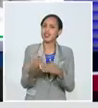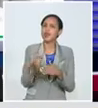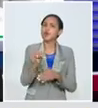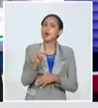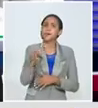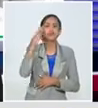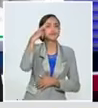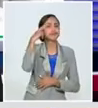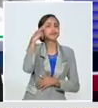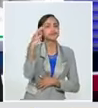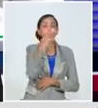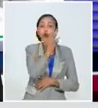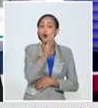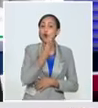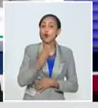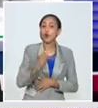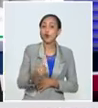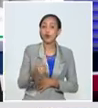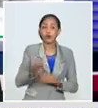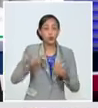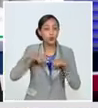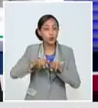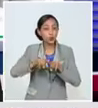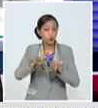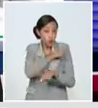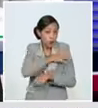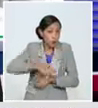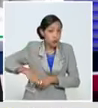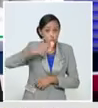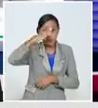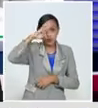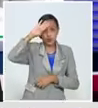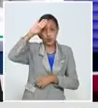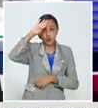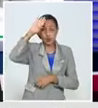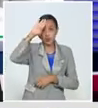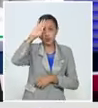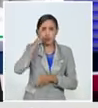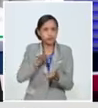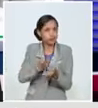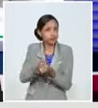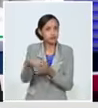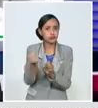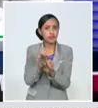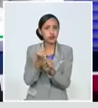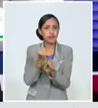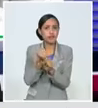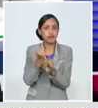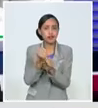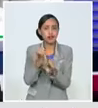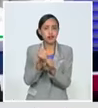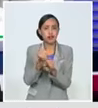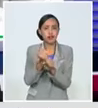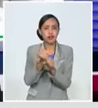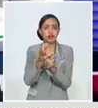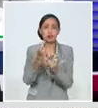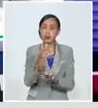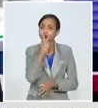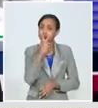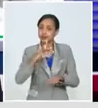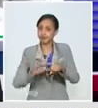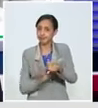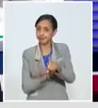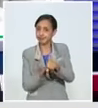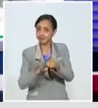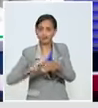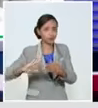a esos jóvenes que junto a todo el pueblo de Cuba continúan trabajando en el combate contra la COVID-19.